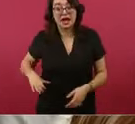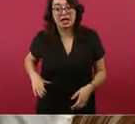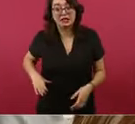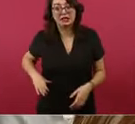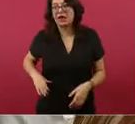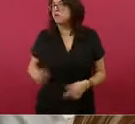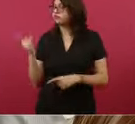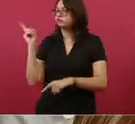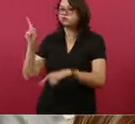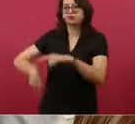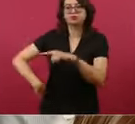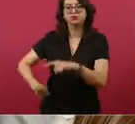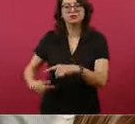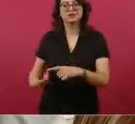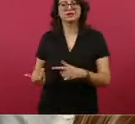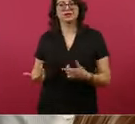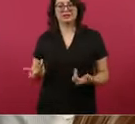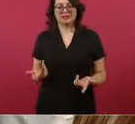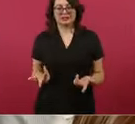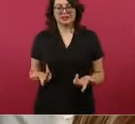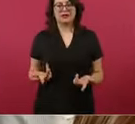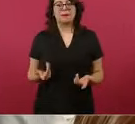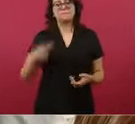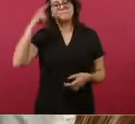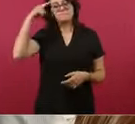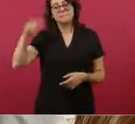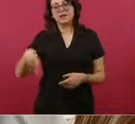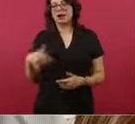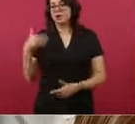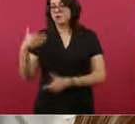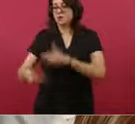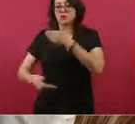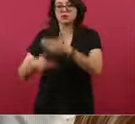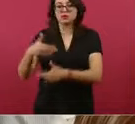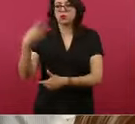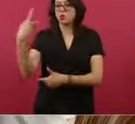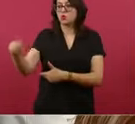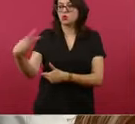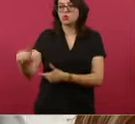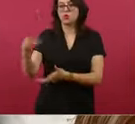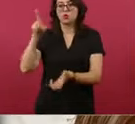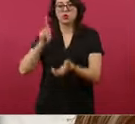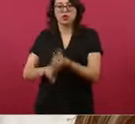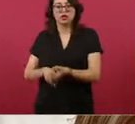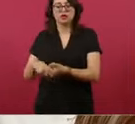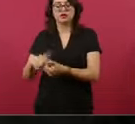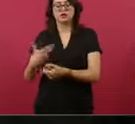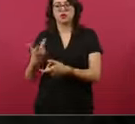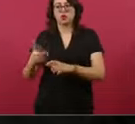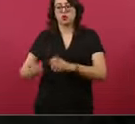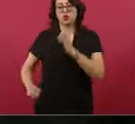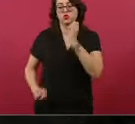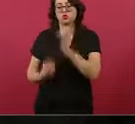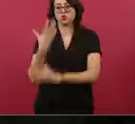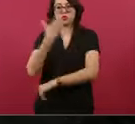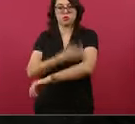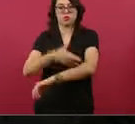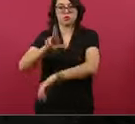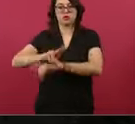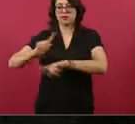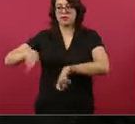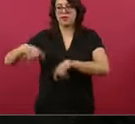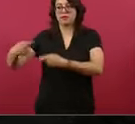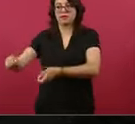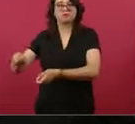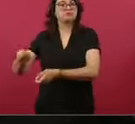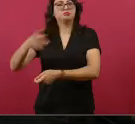caso pues descarrilar lo que es el proceso de lo que sería el coordinador de la transformación.